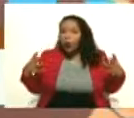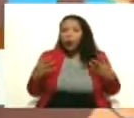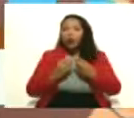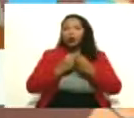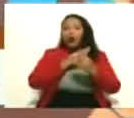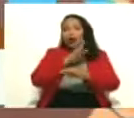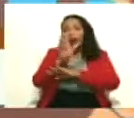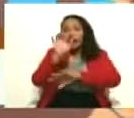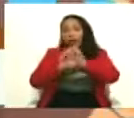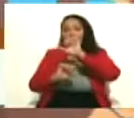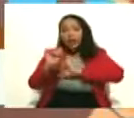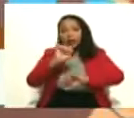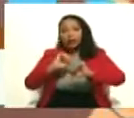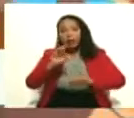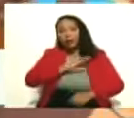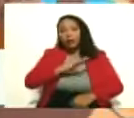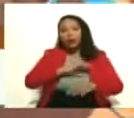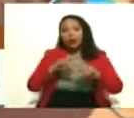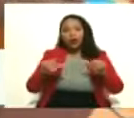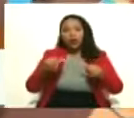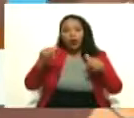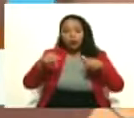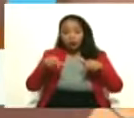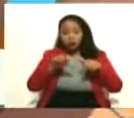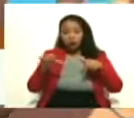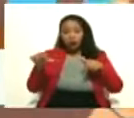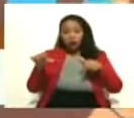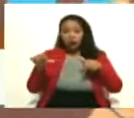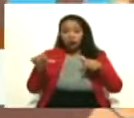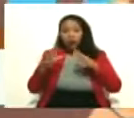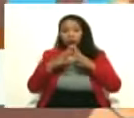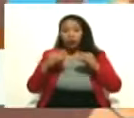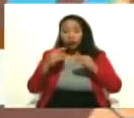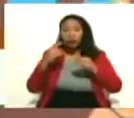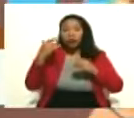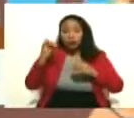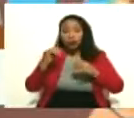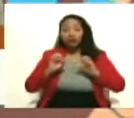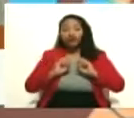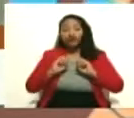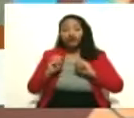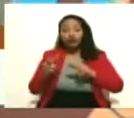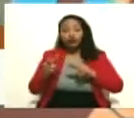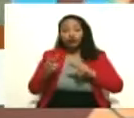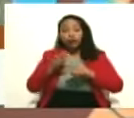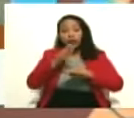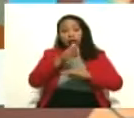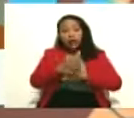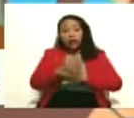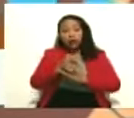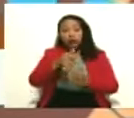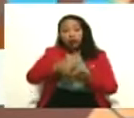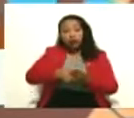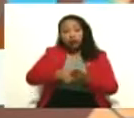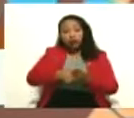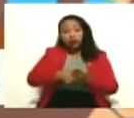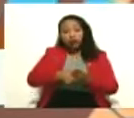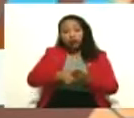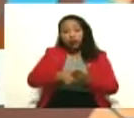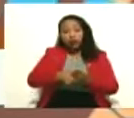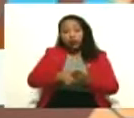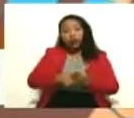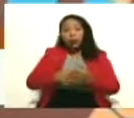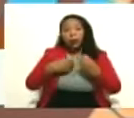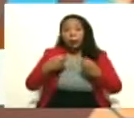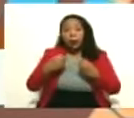a defender nuestra integridad. Por eso esta semana van a tener todas y todos la oportunidad de sacarse de la cédula el que no la tenga, para que no